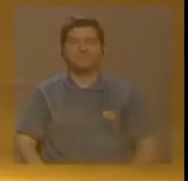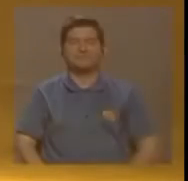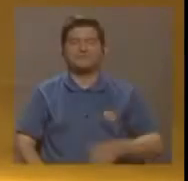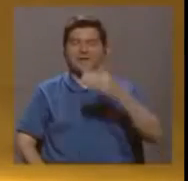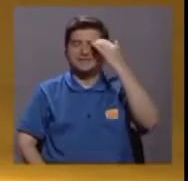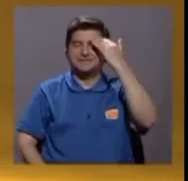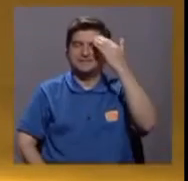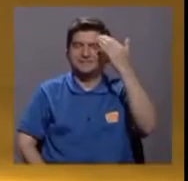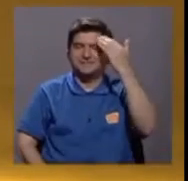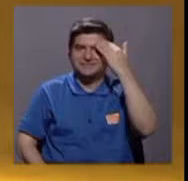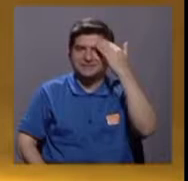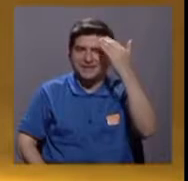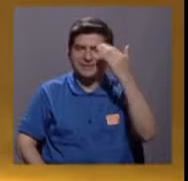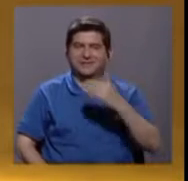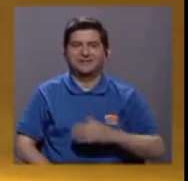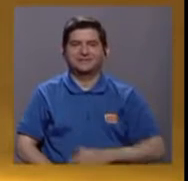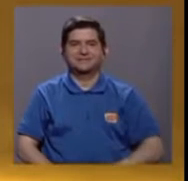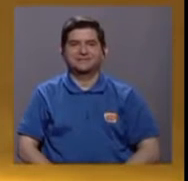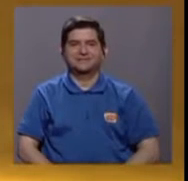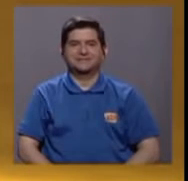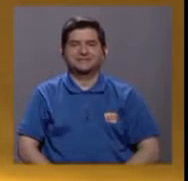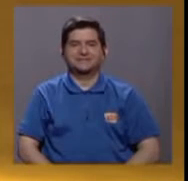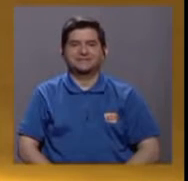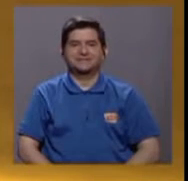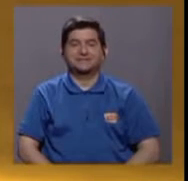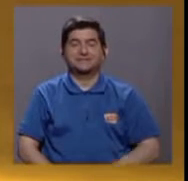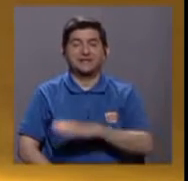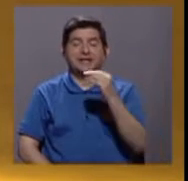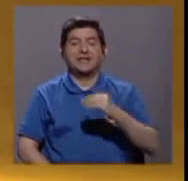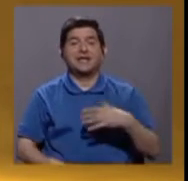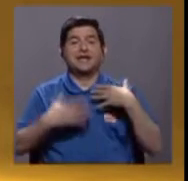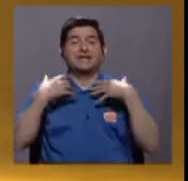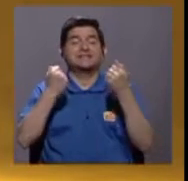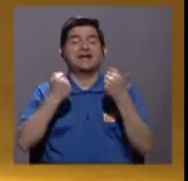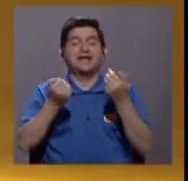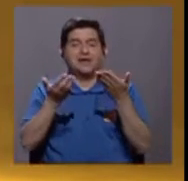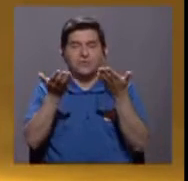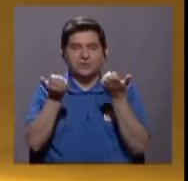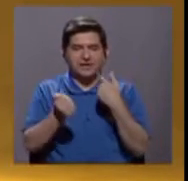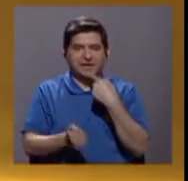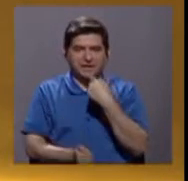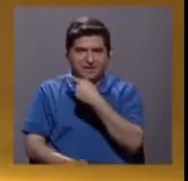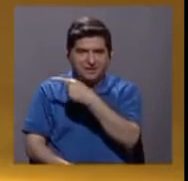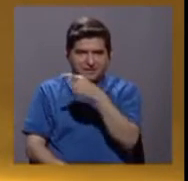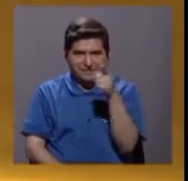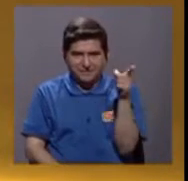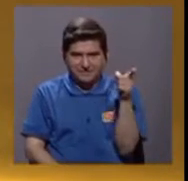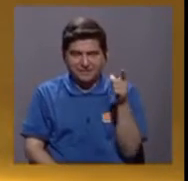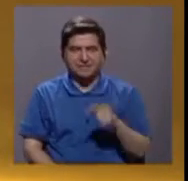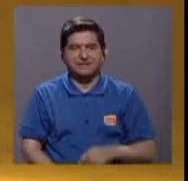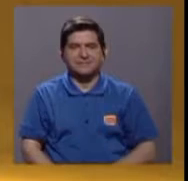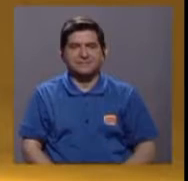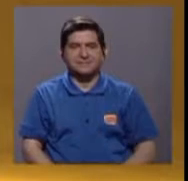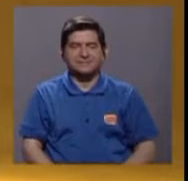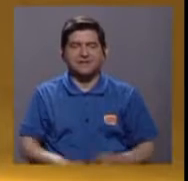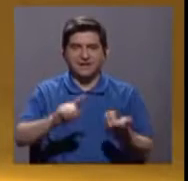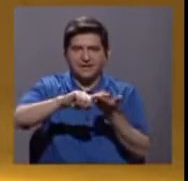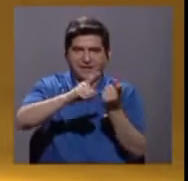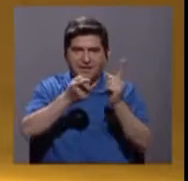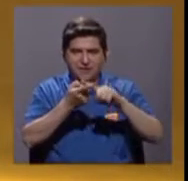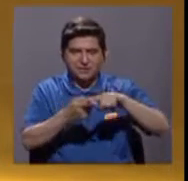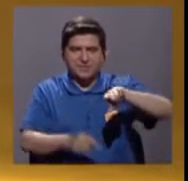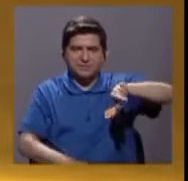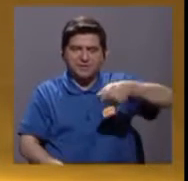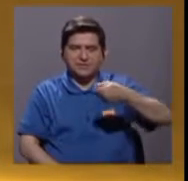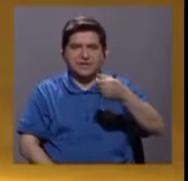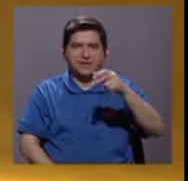Los saludamos y salud es lo que les queremos dar, amigas y amigos de Canal UCR,